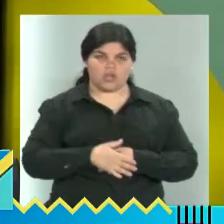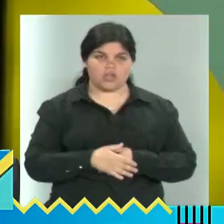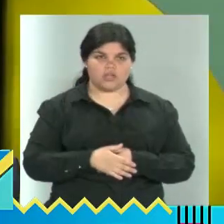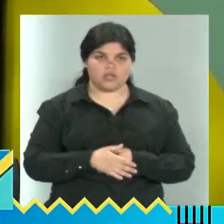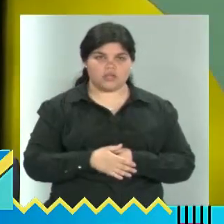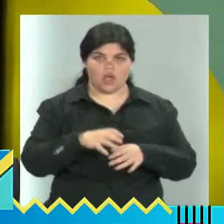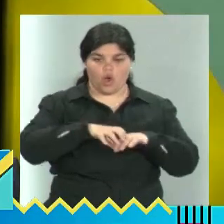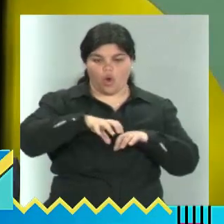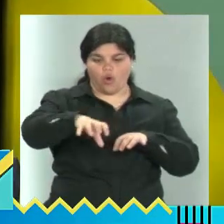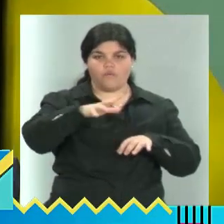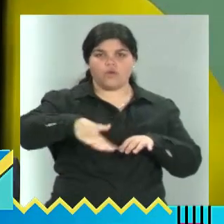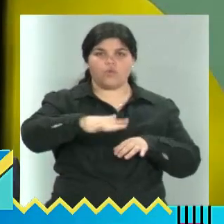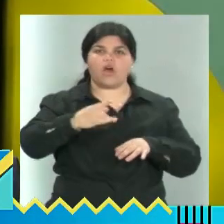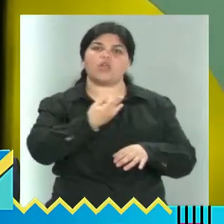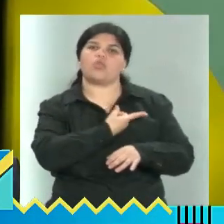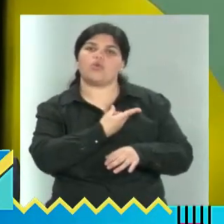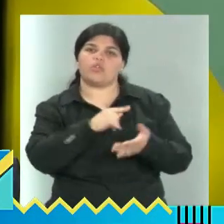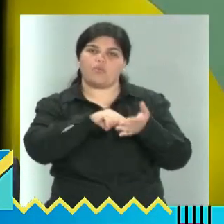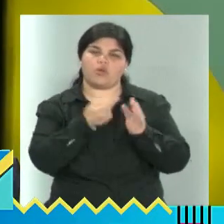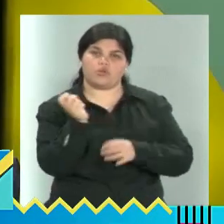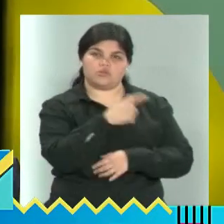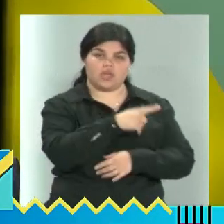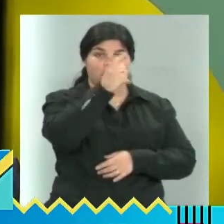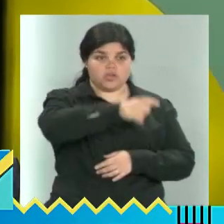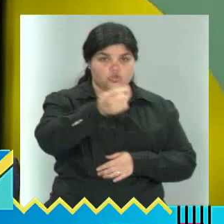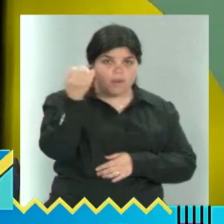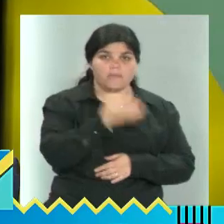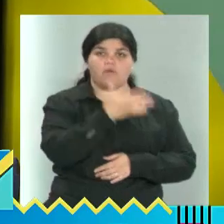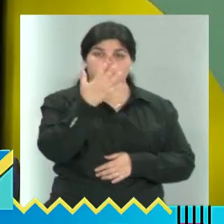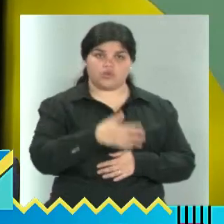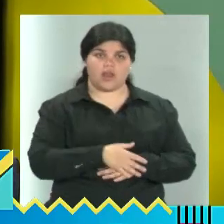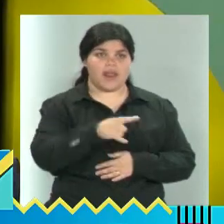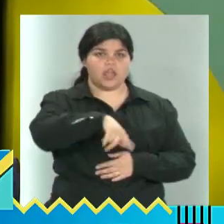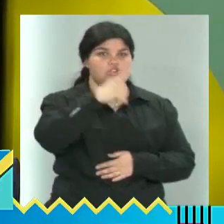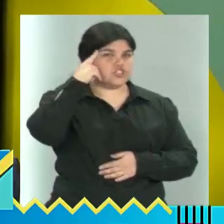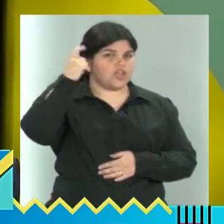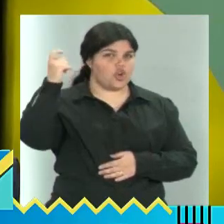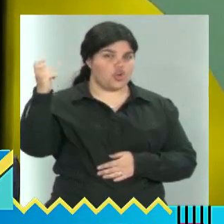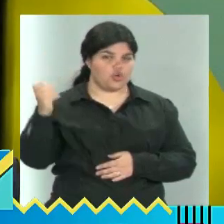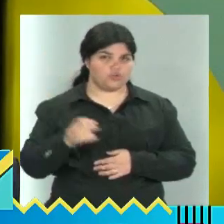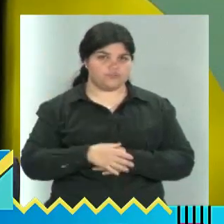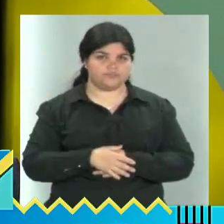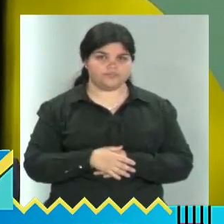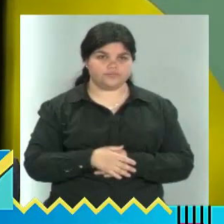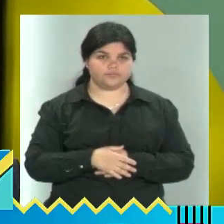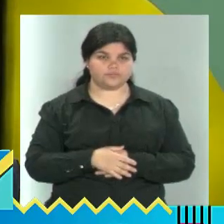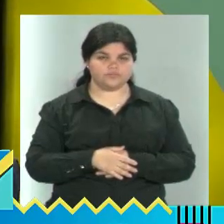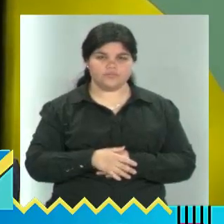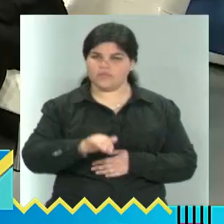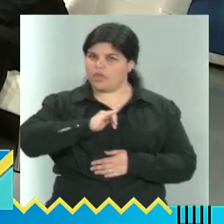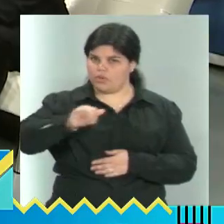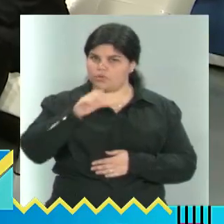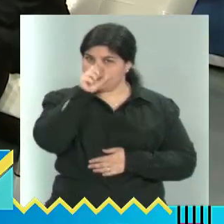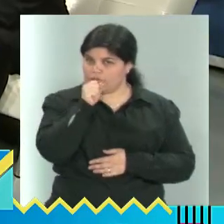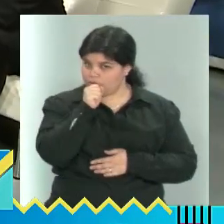La oficina funciona en Buenos Aires, pero atienden profesionales, en la mayoría son psicólogos. Y la denuncia puede ser